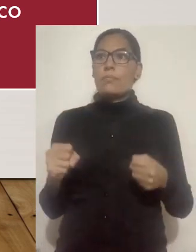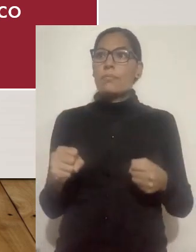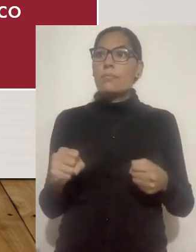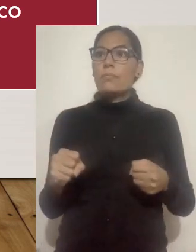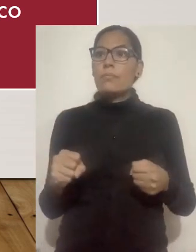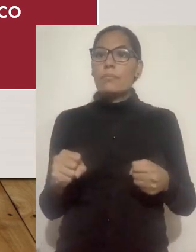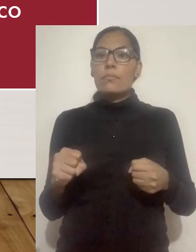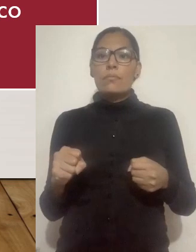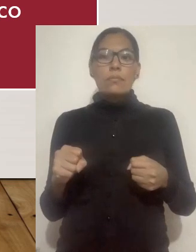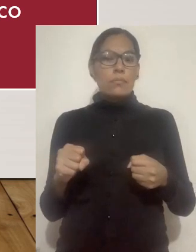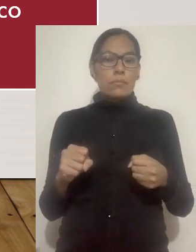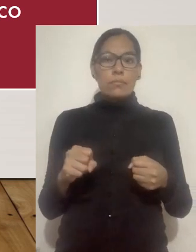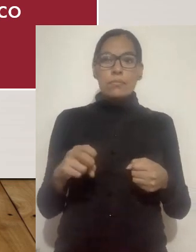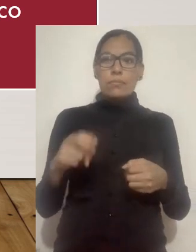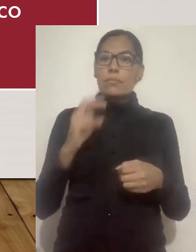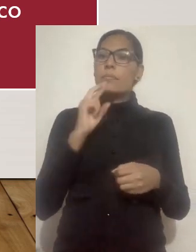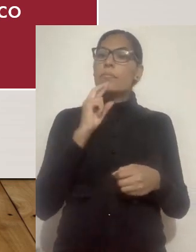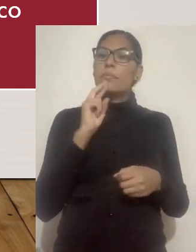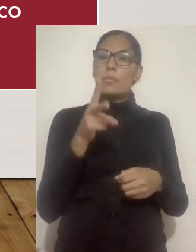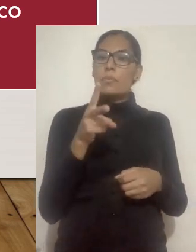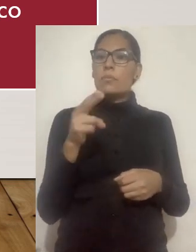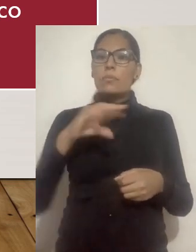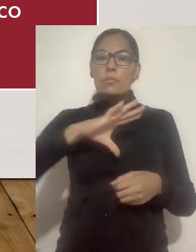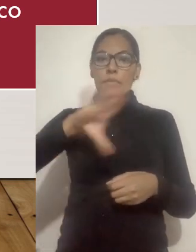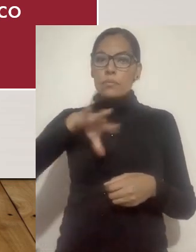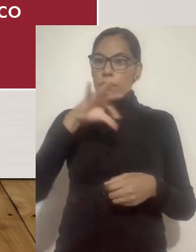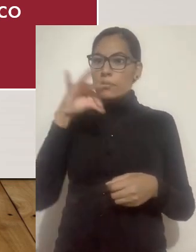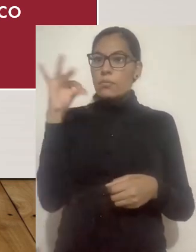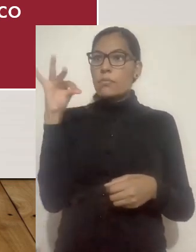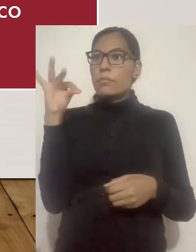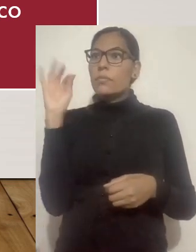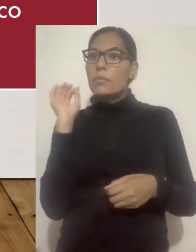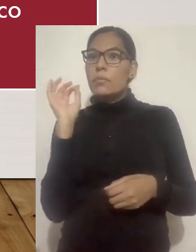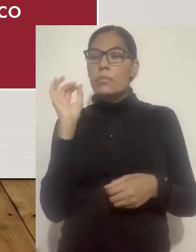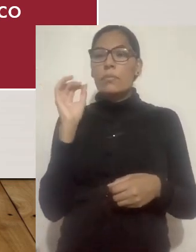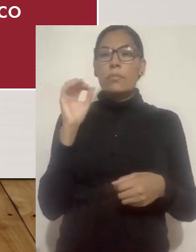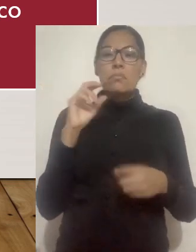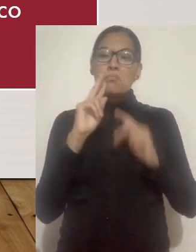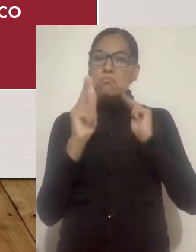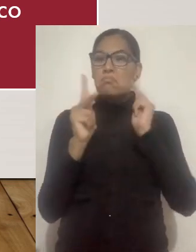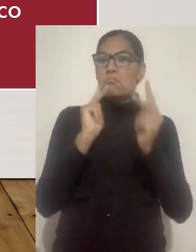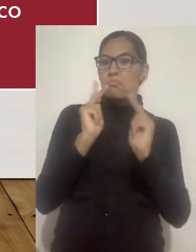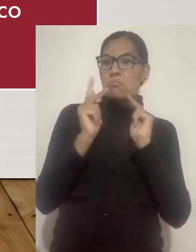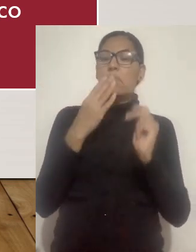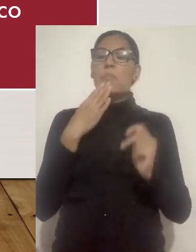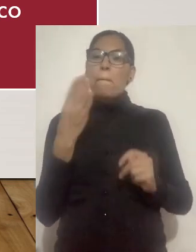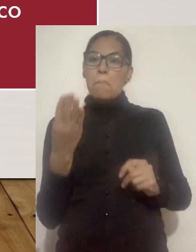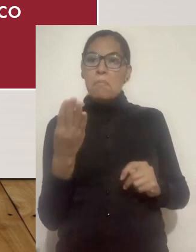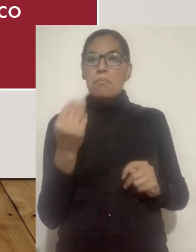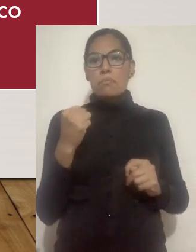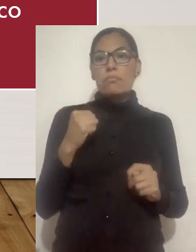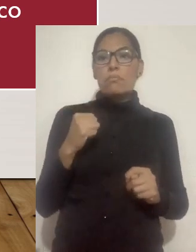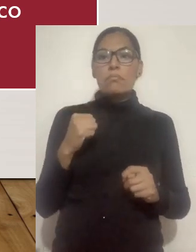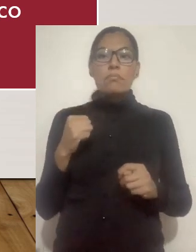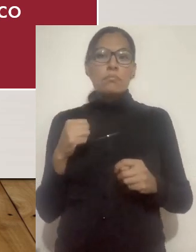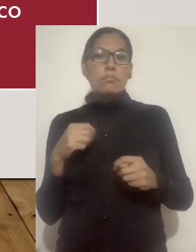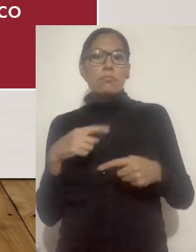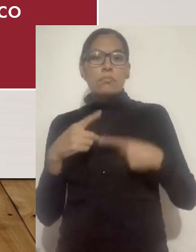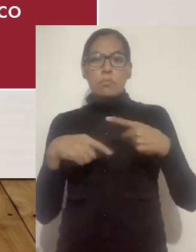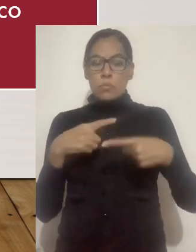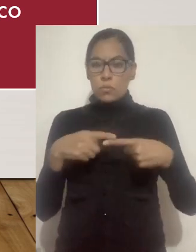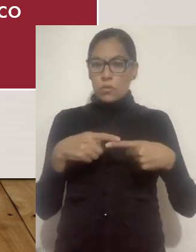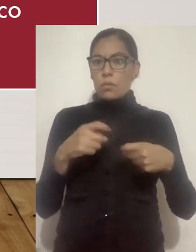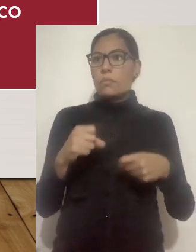aula, disminuye la agresividad y el estrés, mejora la salud física, emocional y